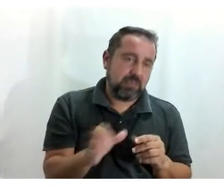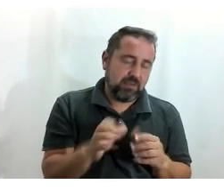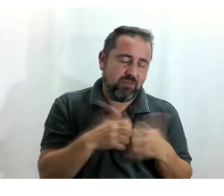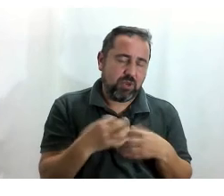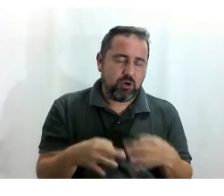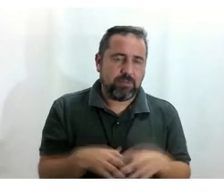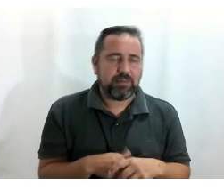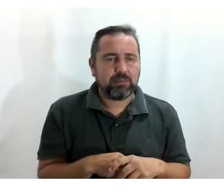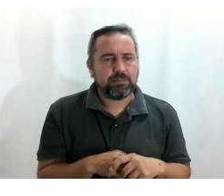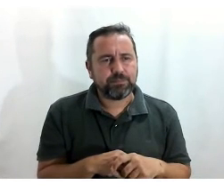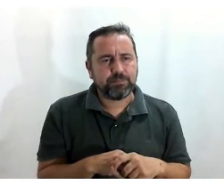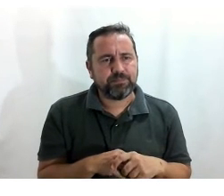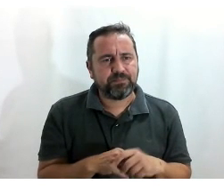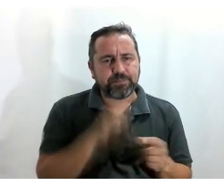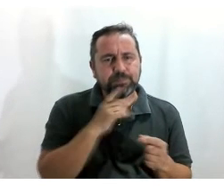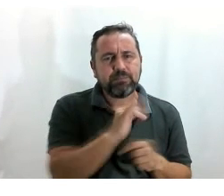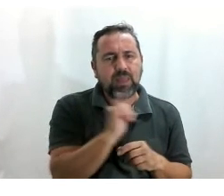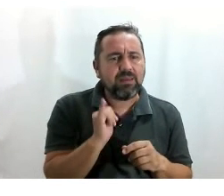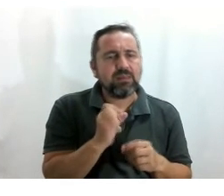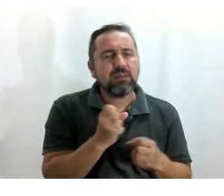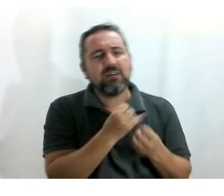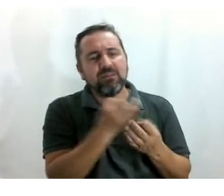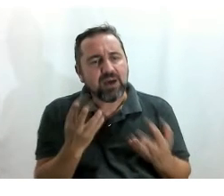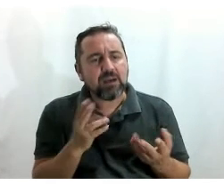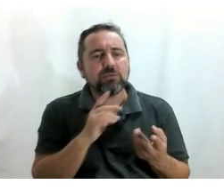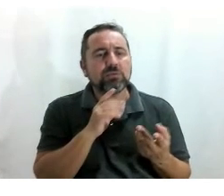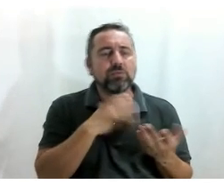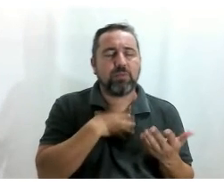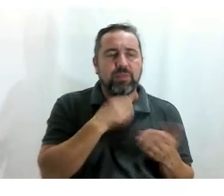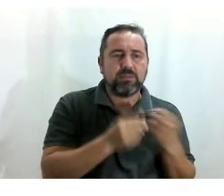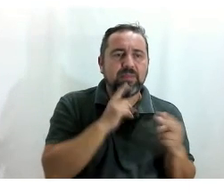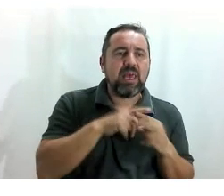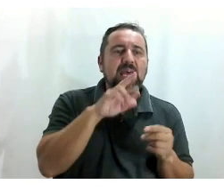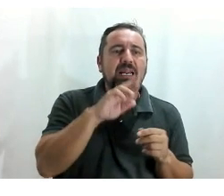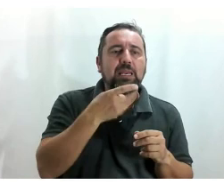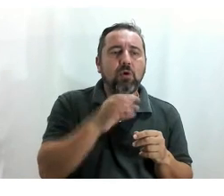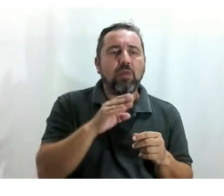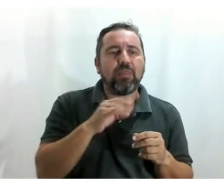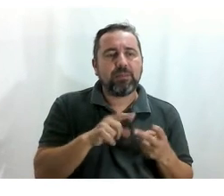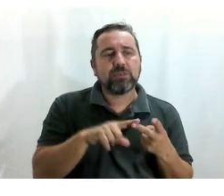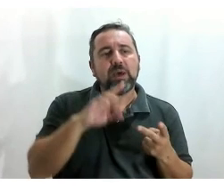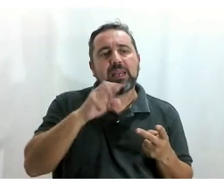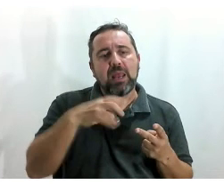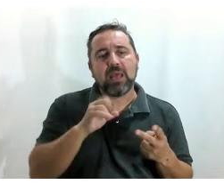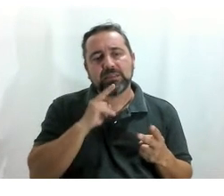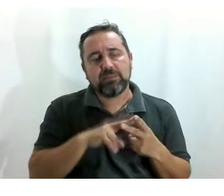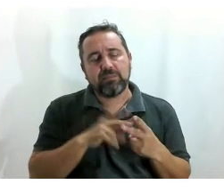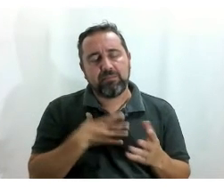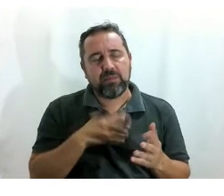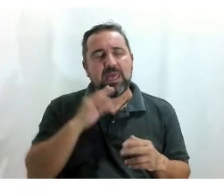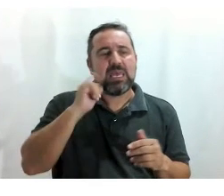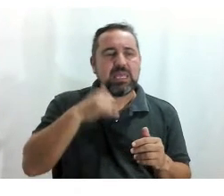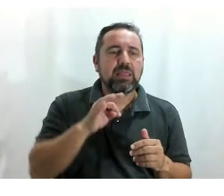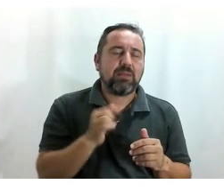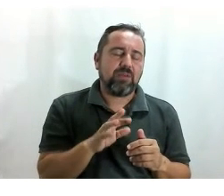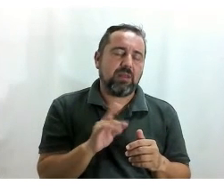normalmente. Existen varios, además de estos oligonucleótidos, se puede hacer mediante ribocimas o mediante RNA de interferencia. Pero esto